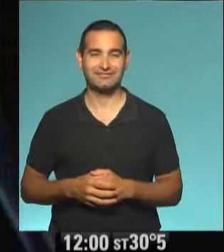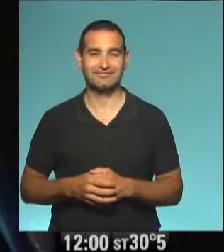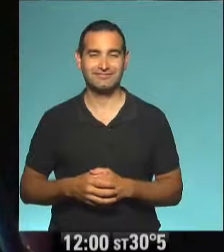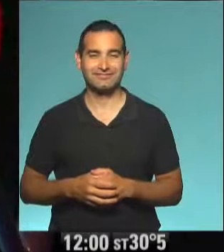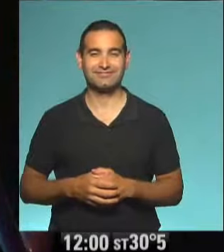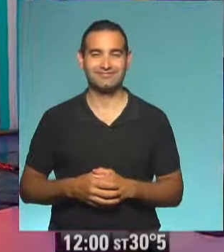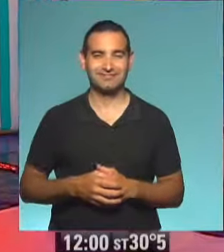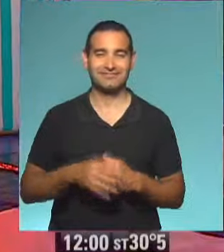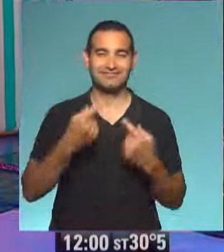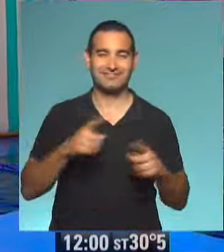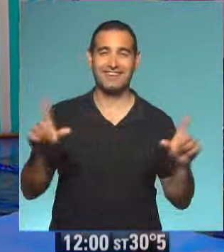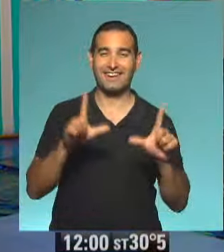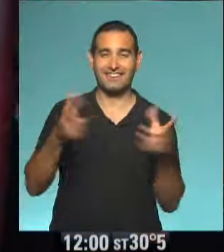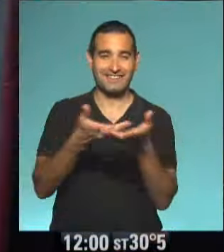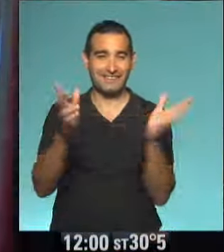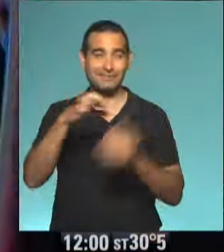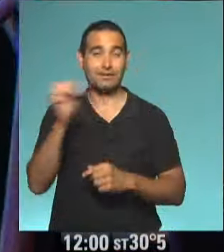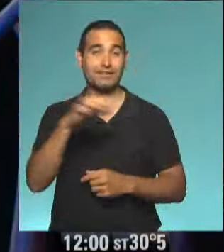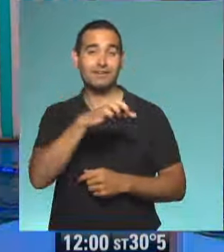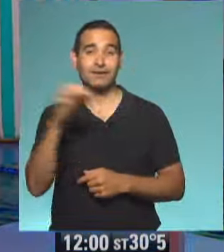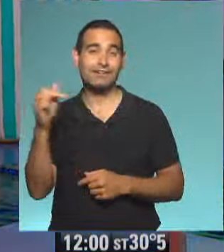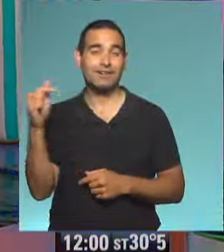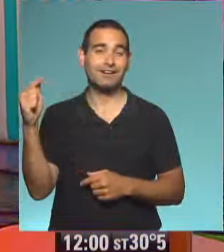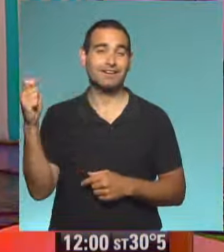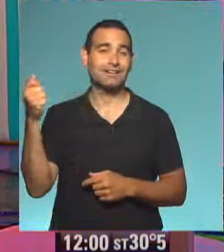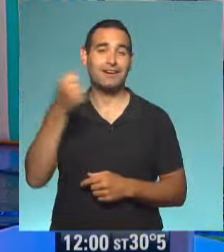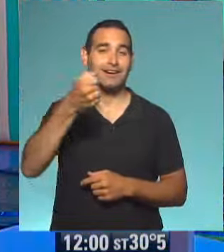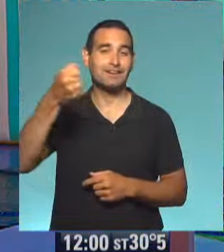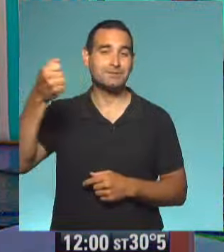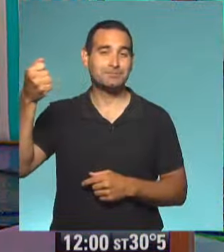sola. En la TV pública y en Paca Paca.